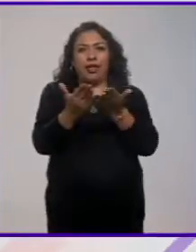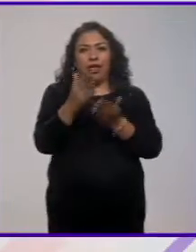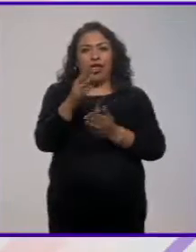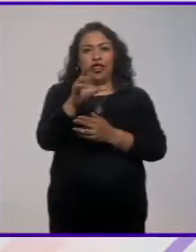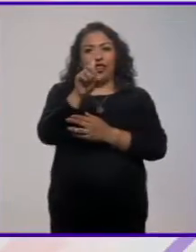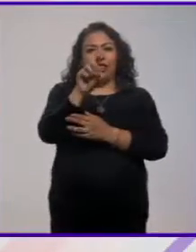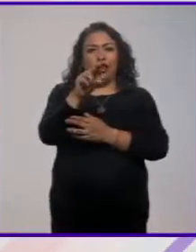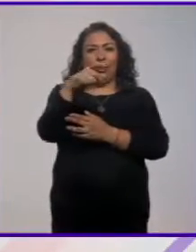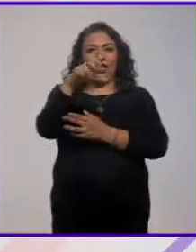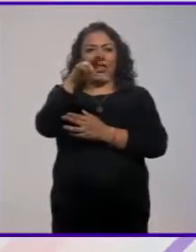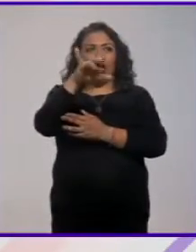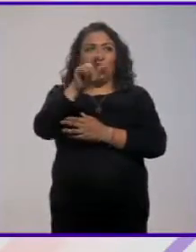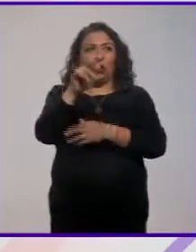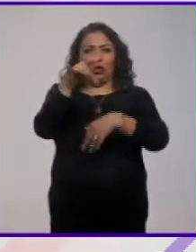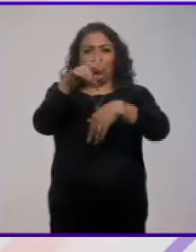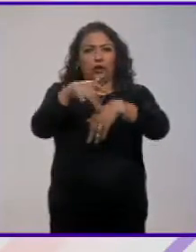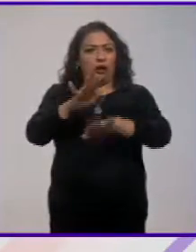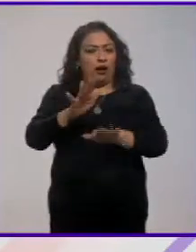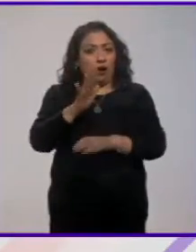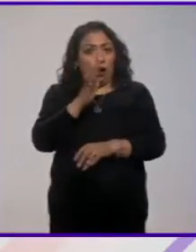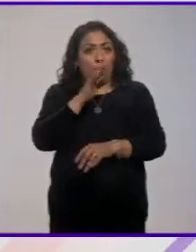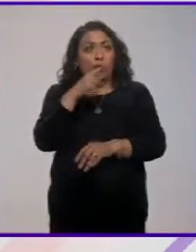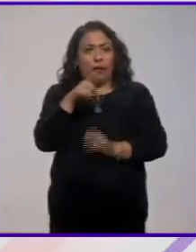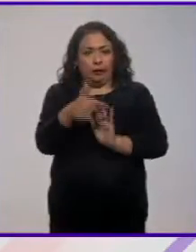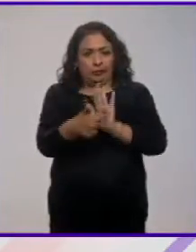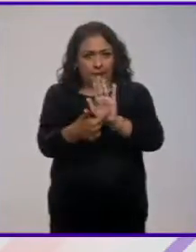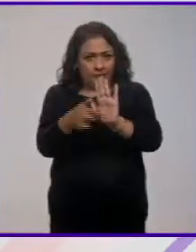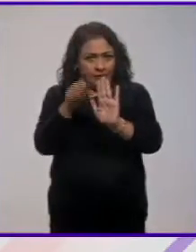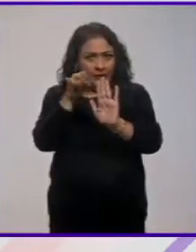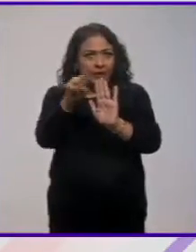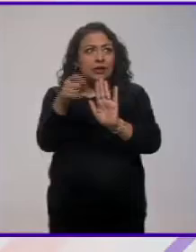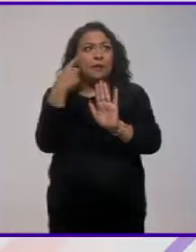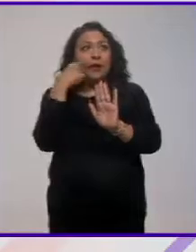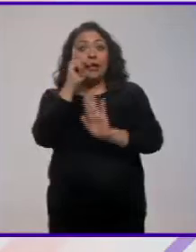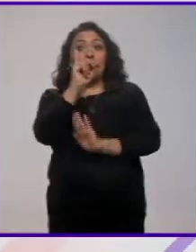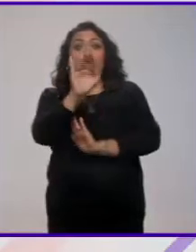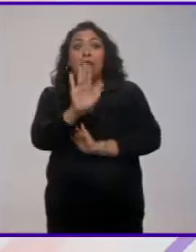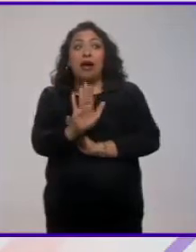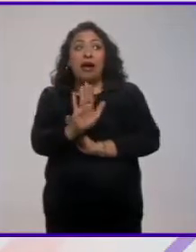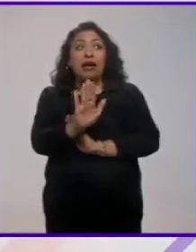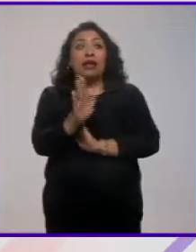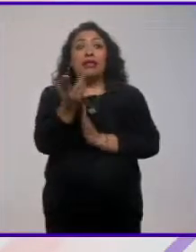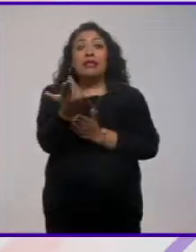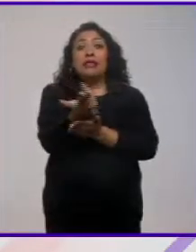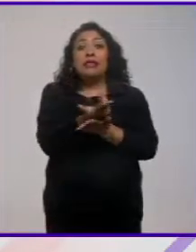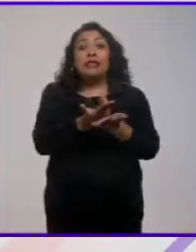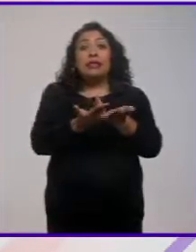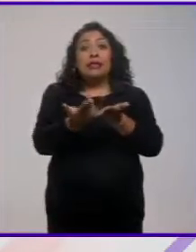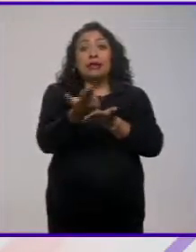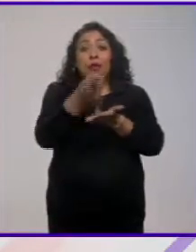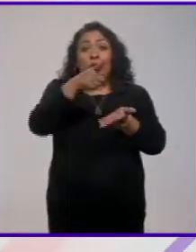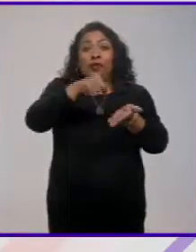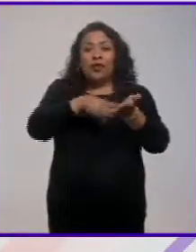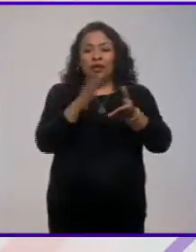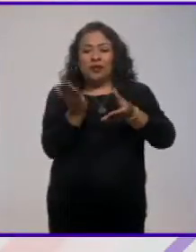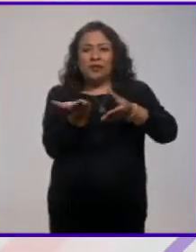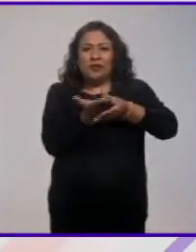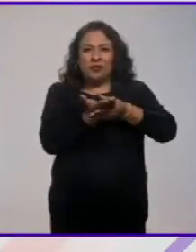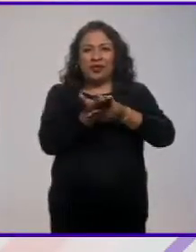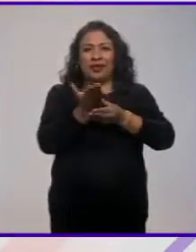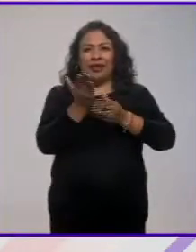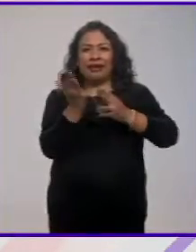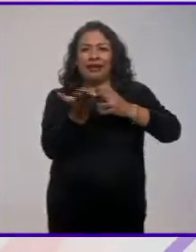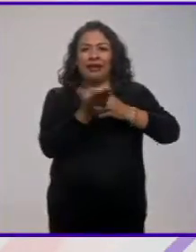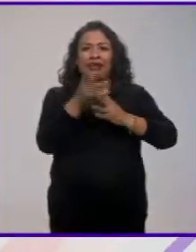de la Mancha, que no podemos tocar, pero sí podemos mostrarles esta imagen. La ilustración que viene en el capítulo